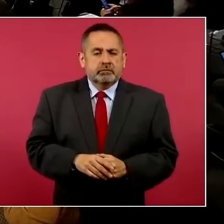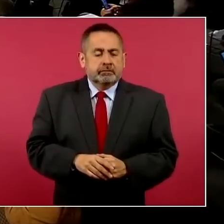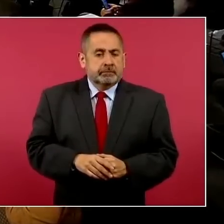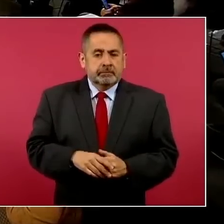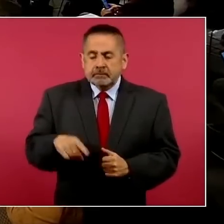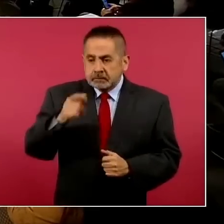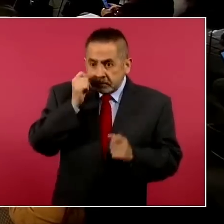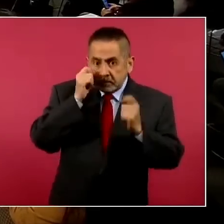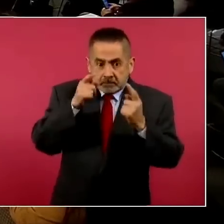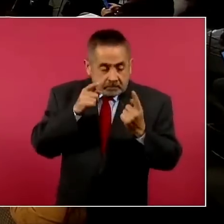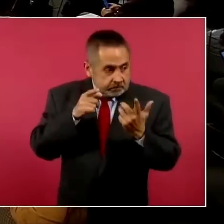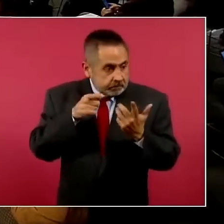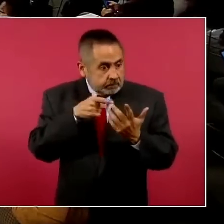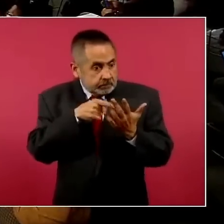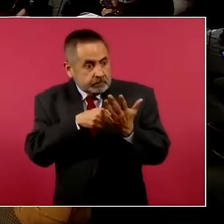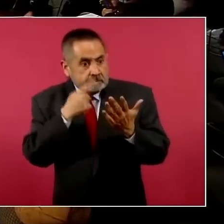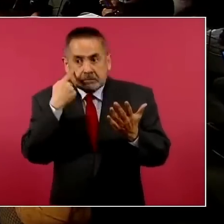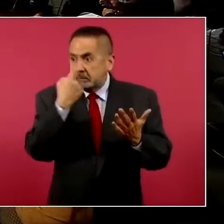asombrarse.